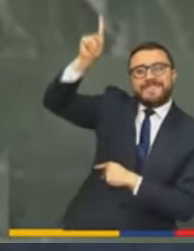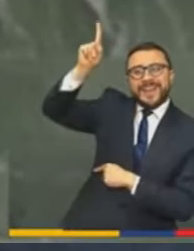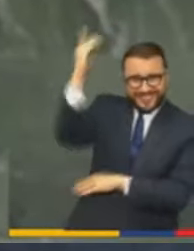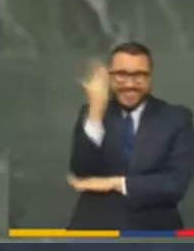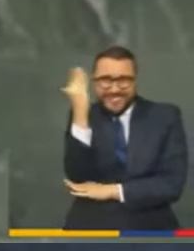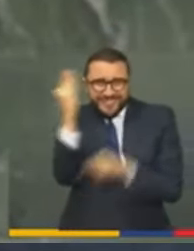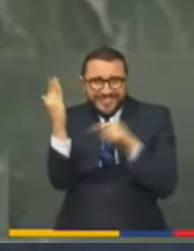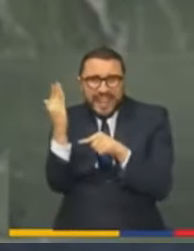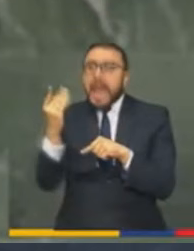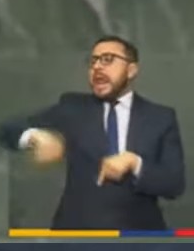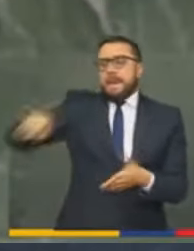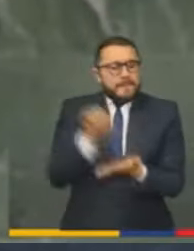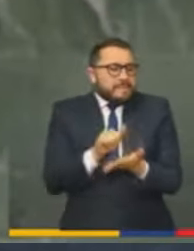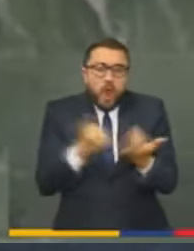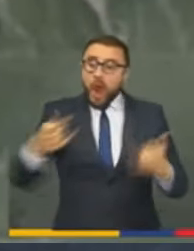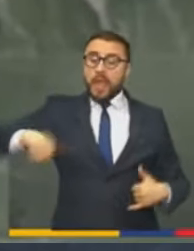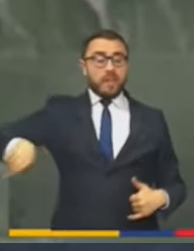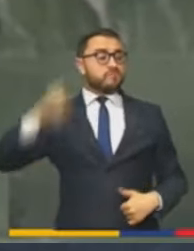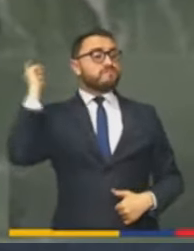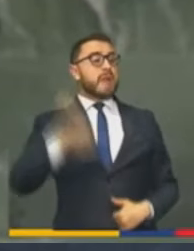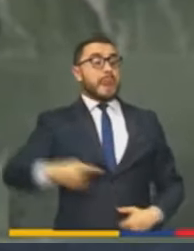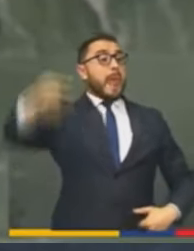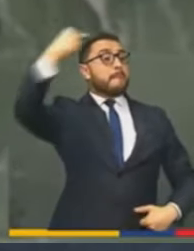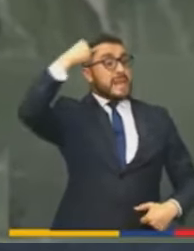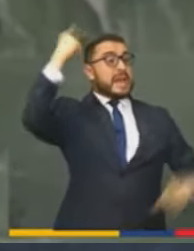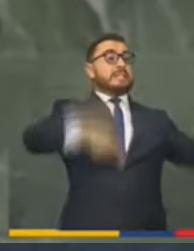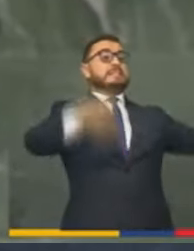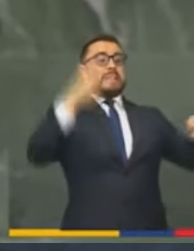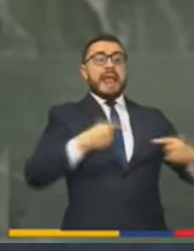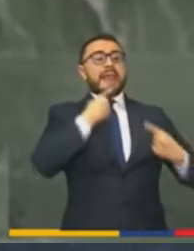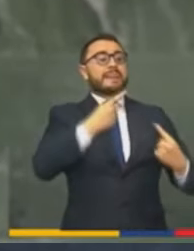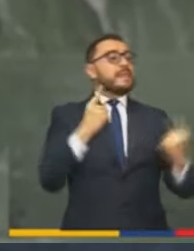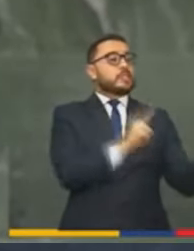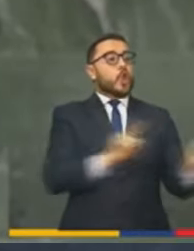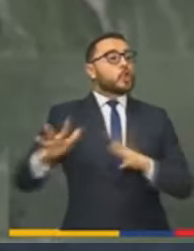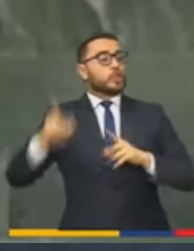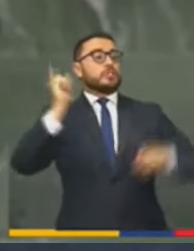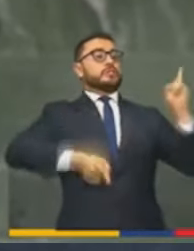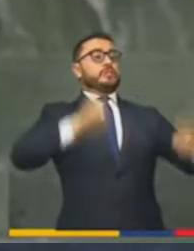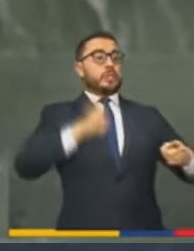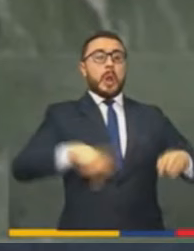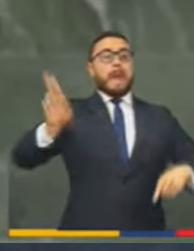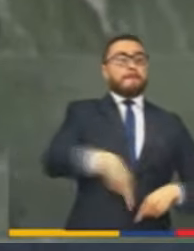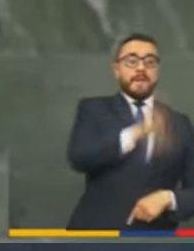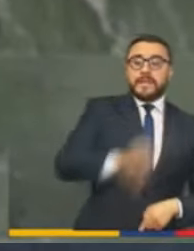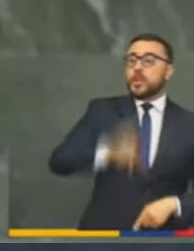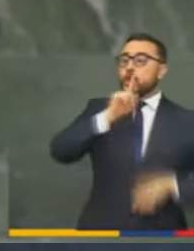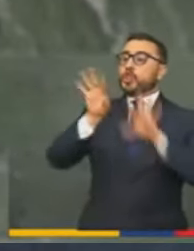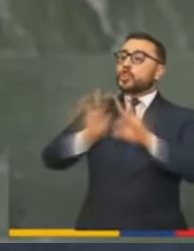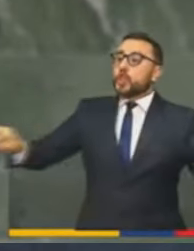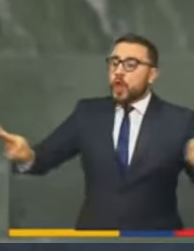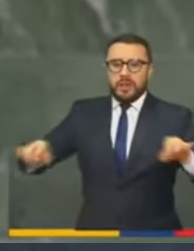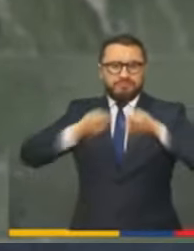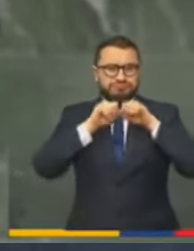piensa, qué se dice y qué debe ser prohibido y silenciado. En su poder de